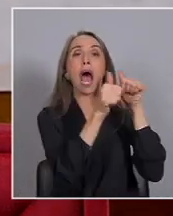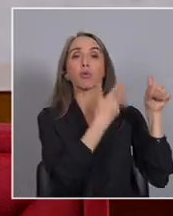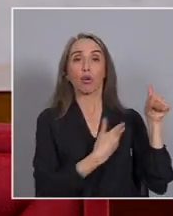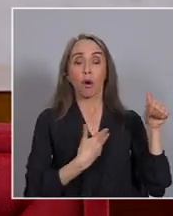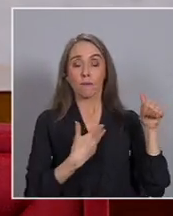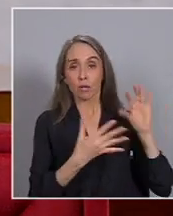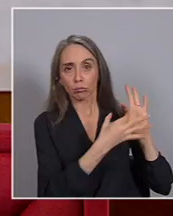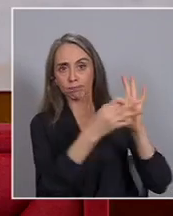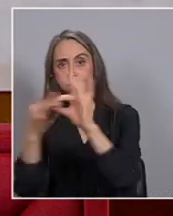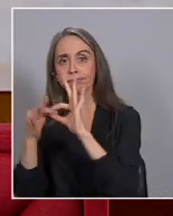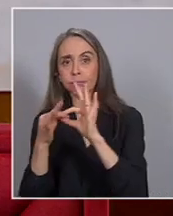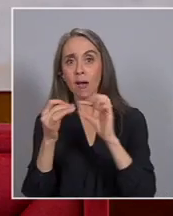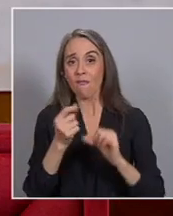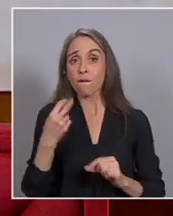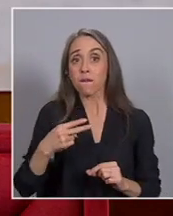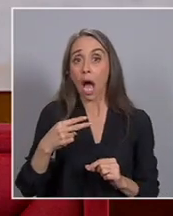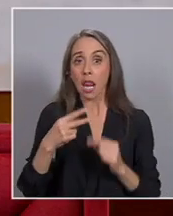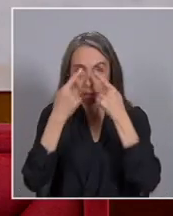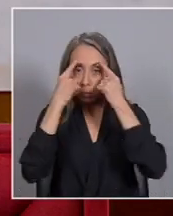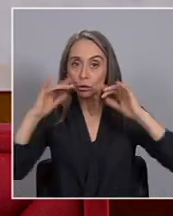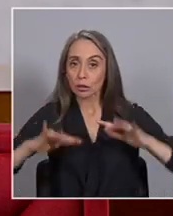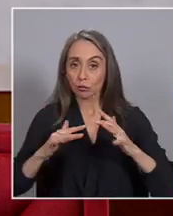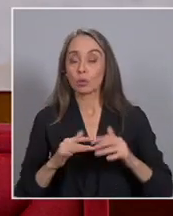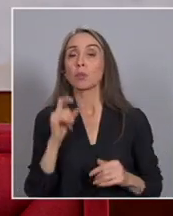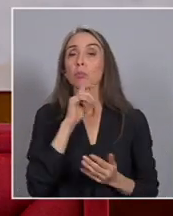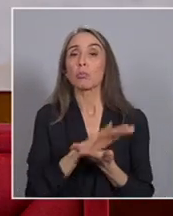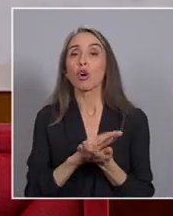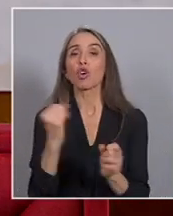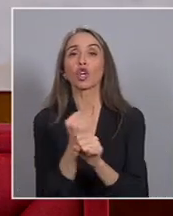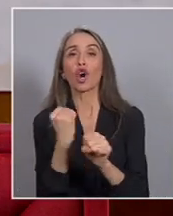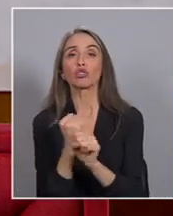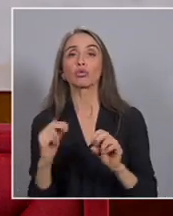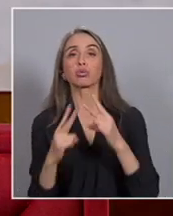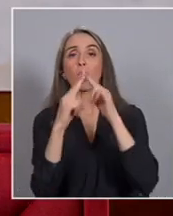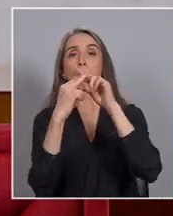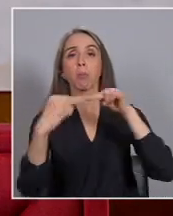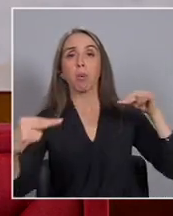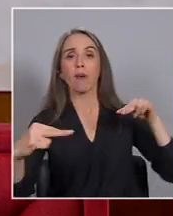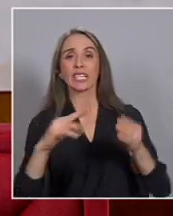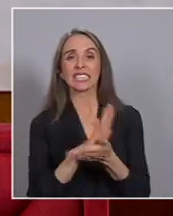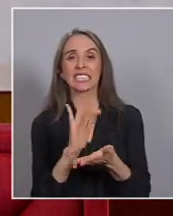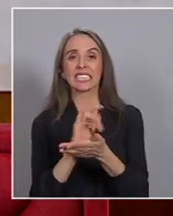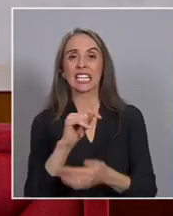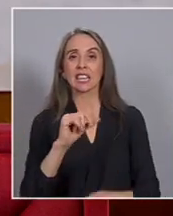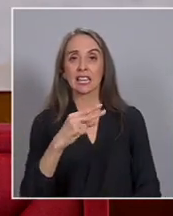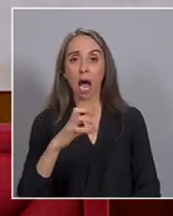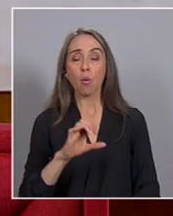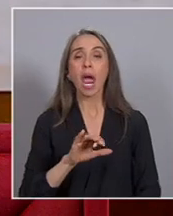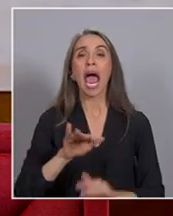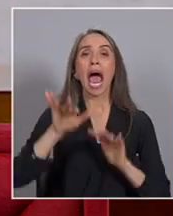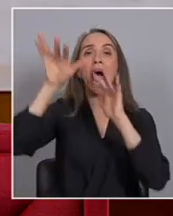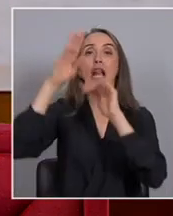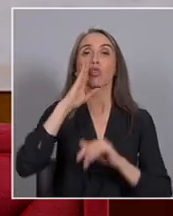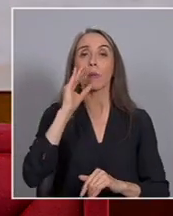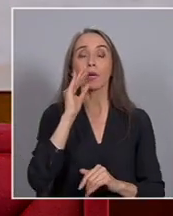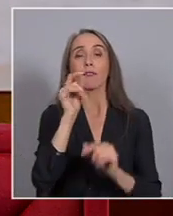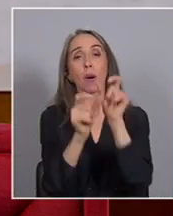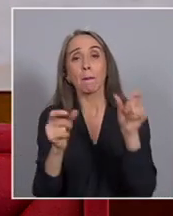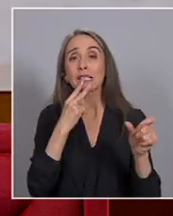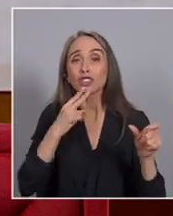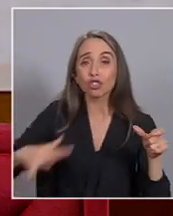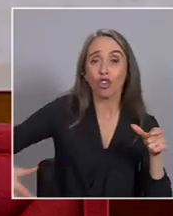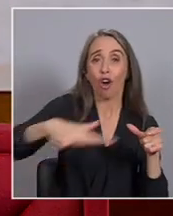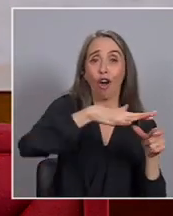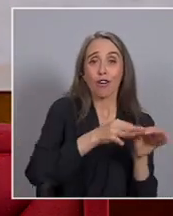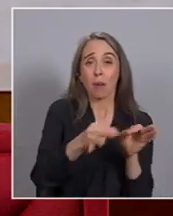tremendamente valioso. Por ejemplo, el puente Chichintagüe en Alto Biobío, esperado por la comunidad